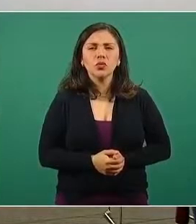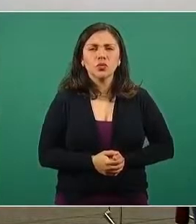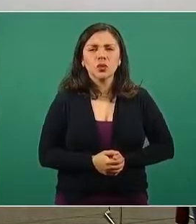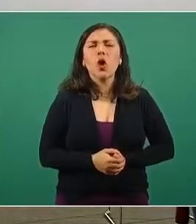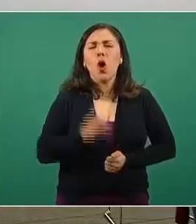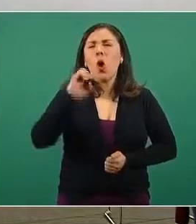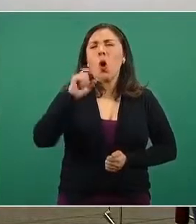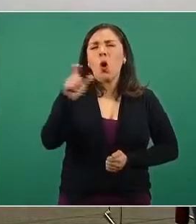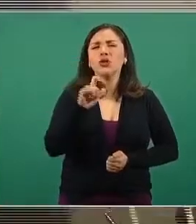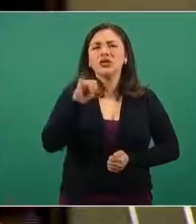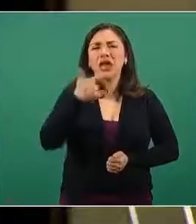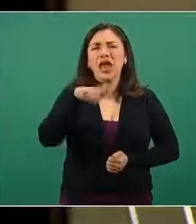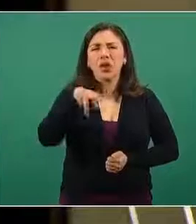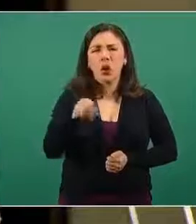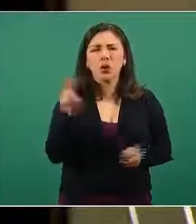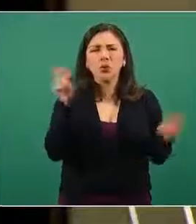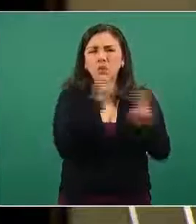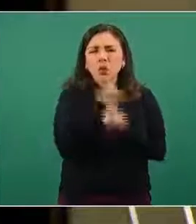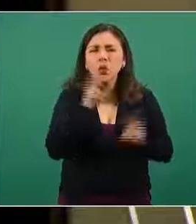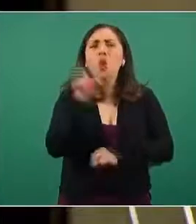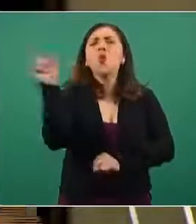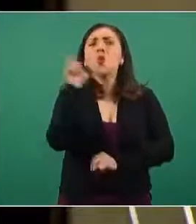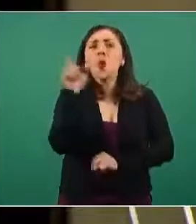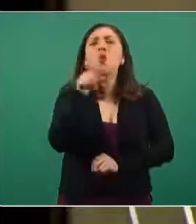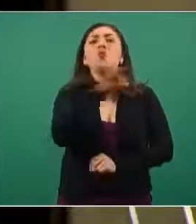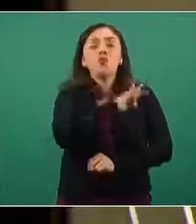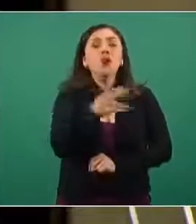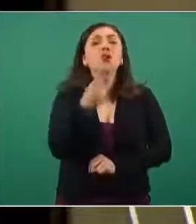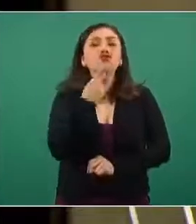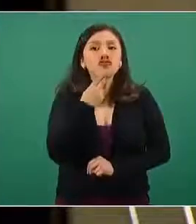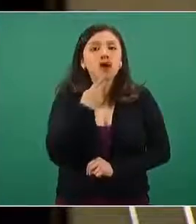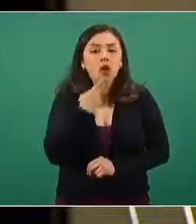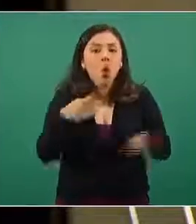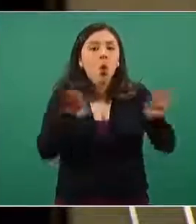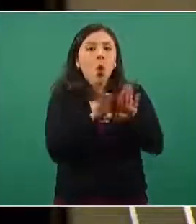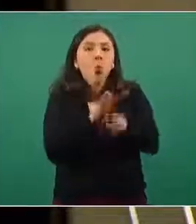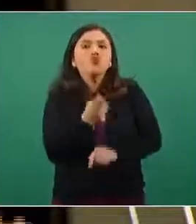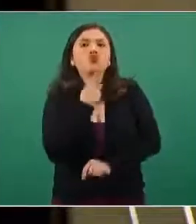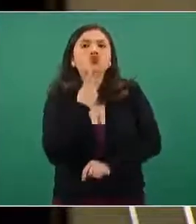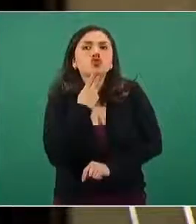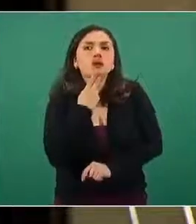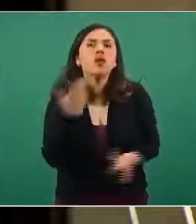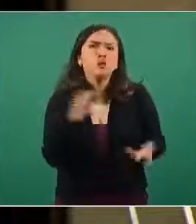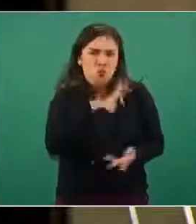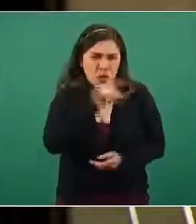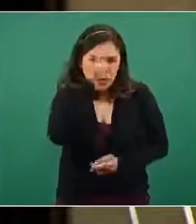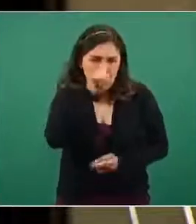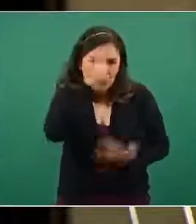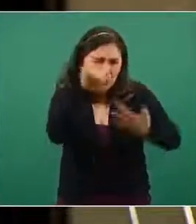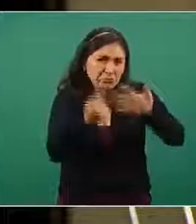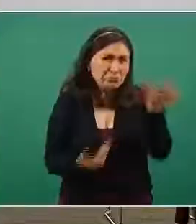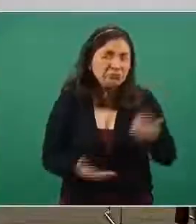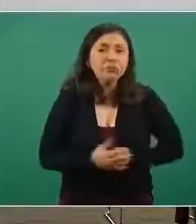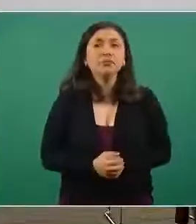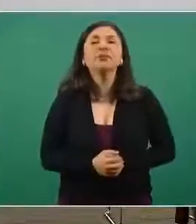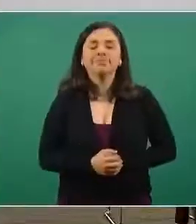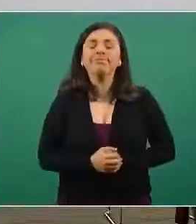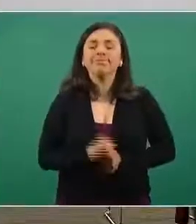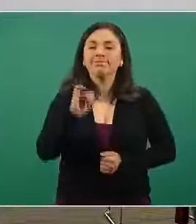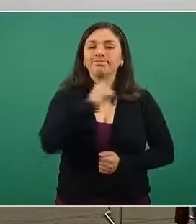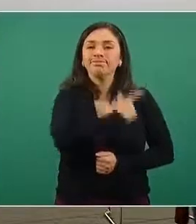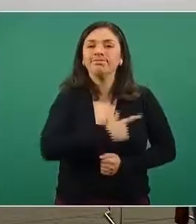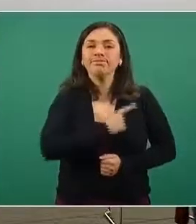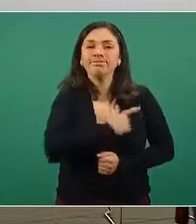oxígeno, cuándo usarlos, cómo usarlos, ¿no? Ya dado que hay una escasez muy amplia, si nos podría repetir esa información. Claro, con mucho